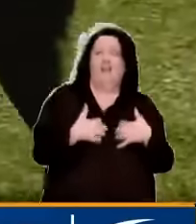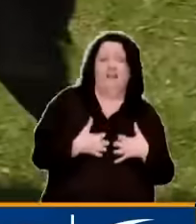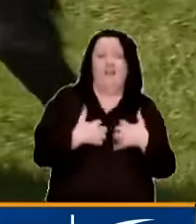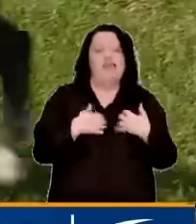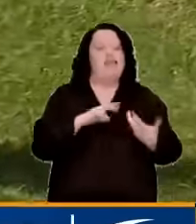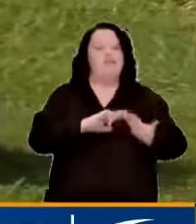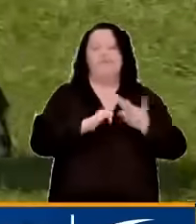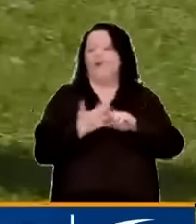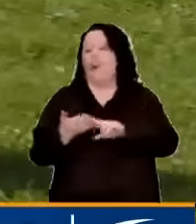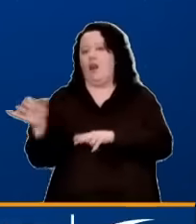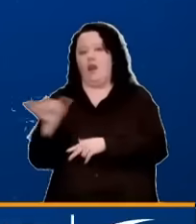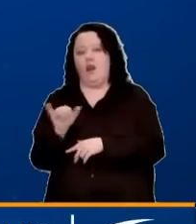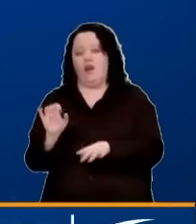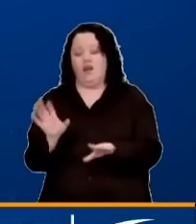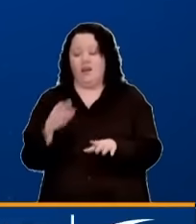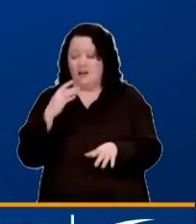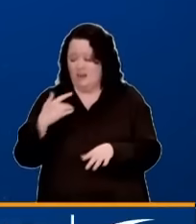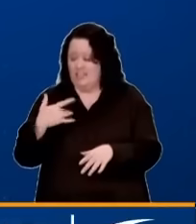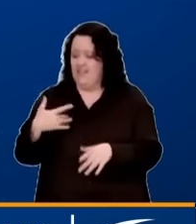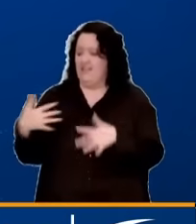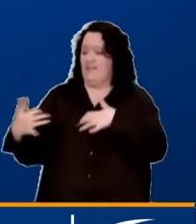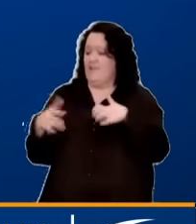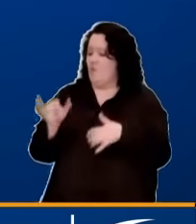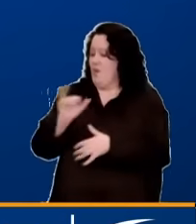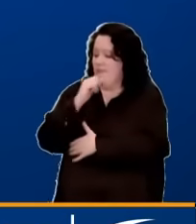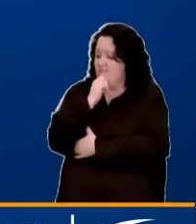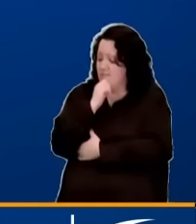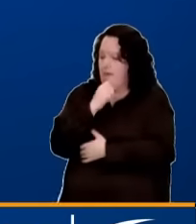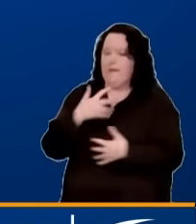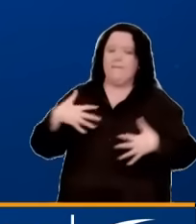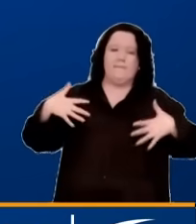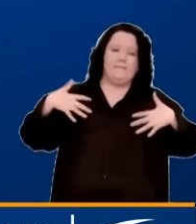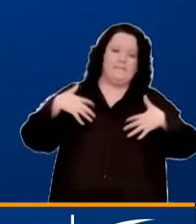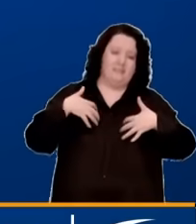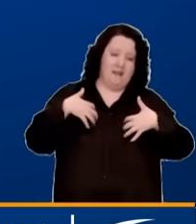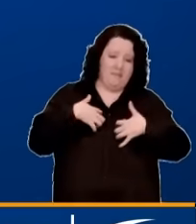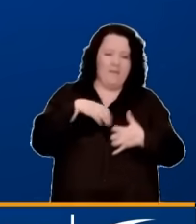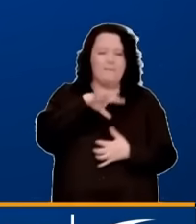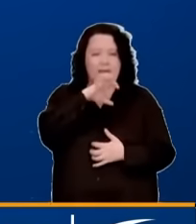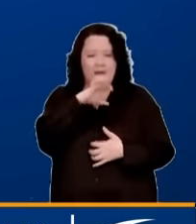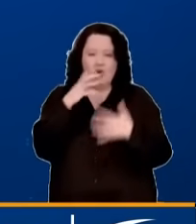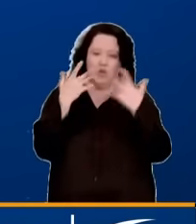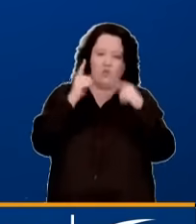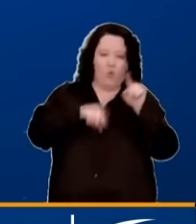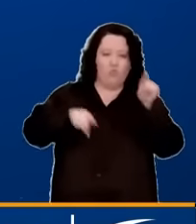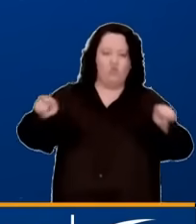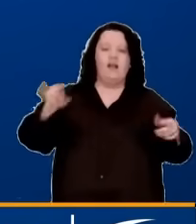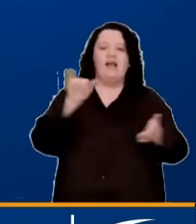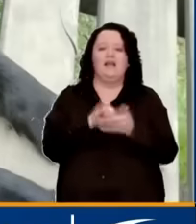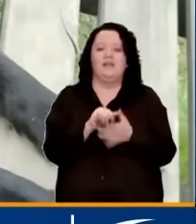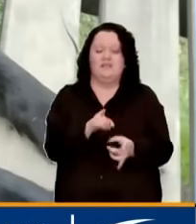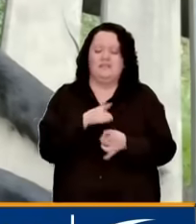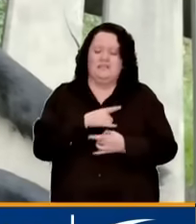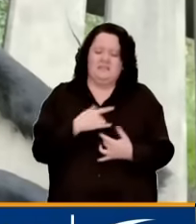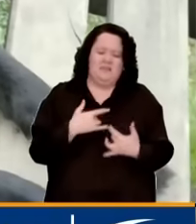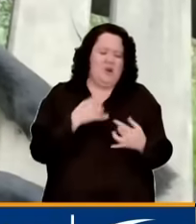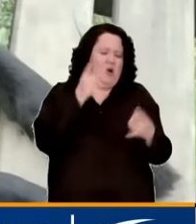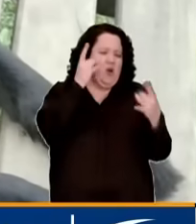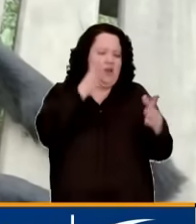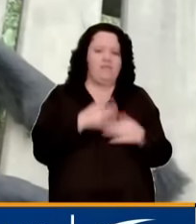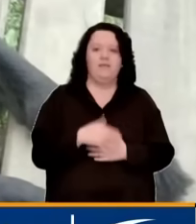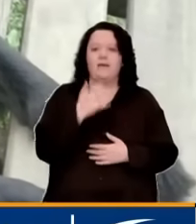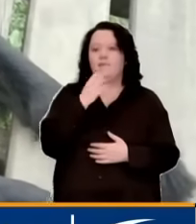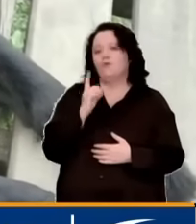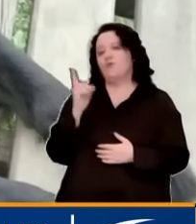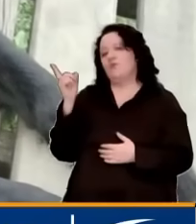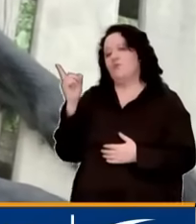pongámonos en sus garritas, en sus paticas de los perros y los gatos que tienen estos miedos. Realmente es una sensación horrible. Como a Luna, la